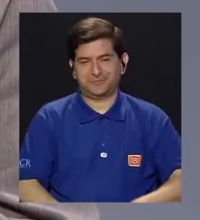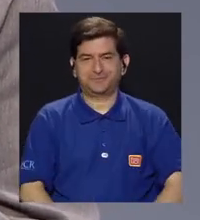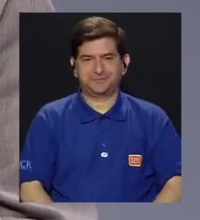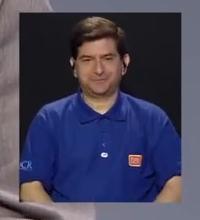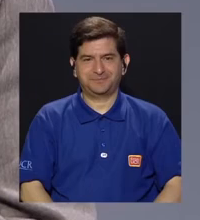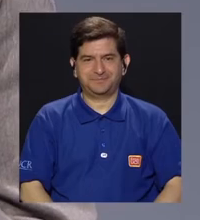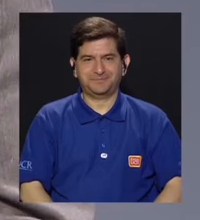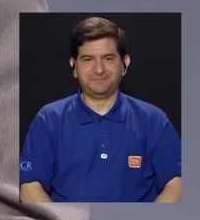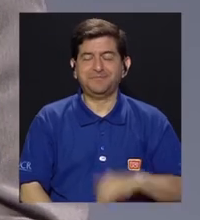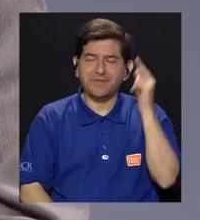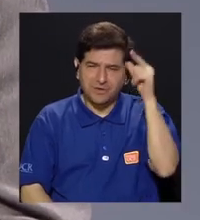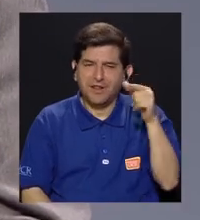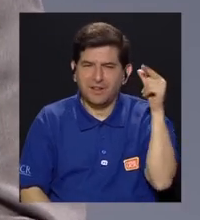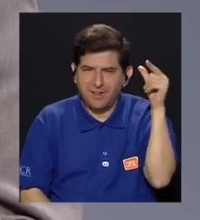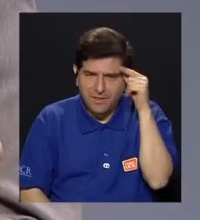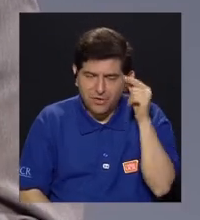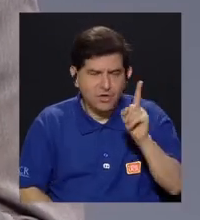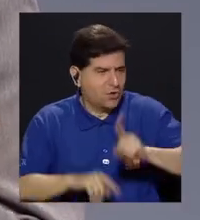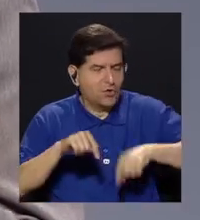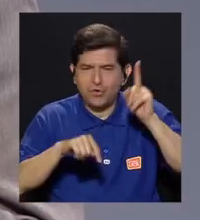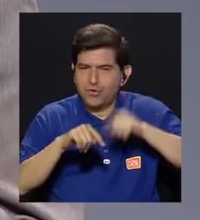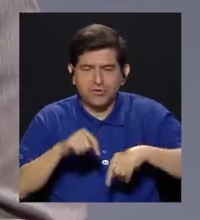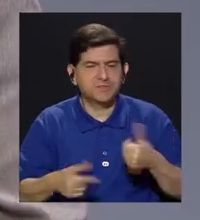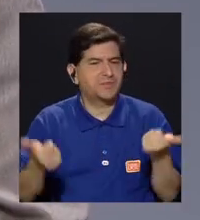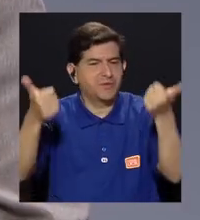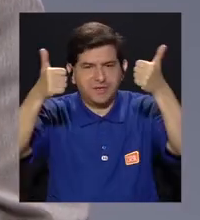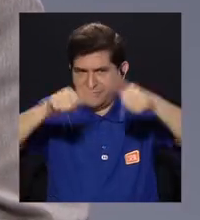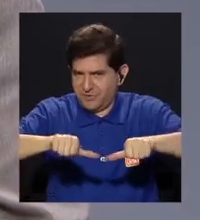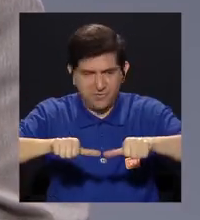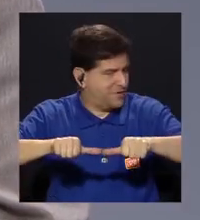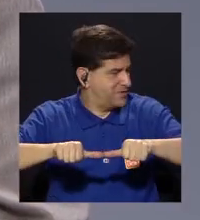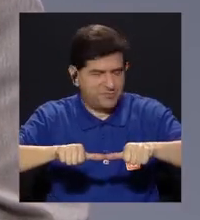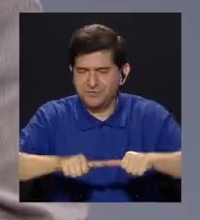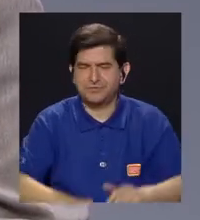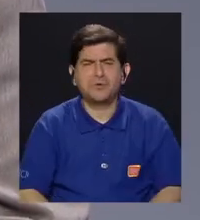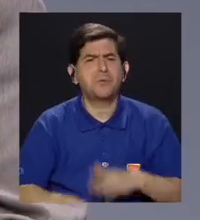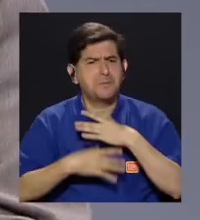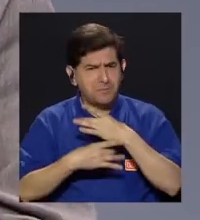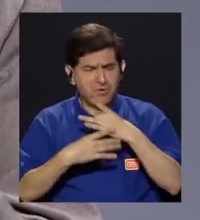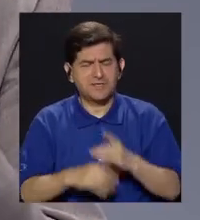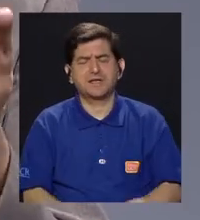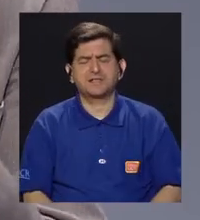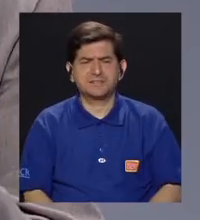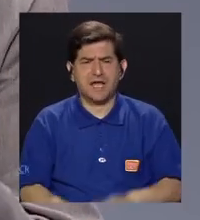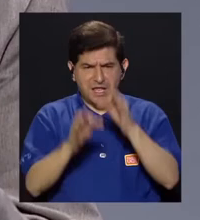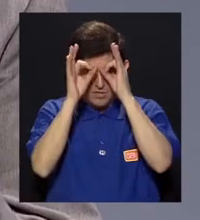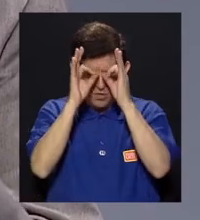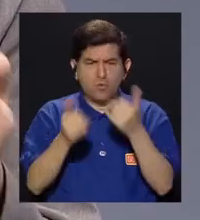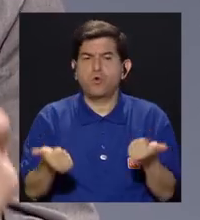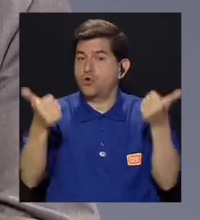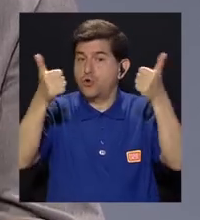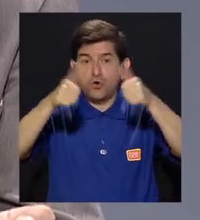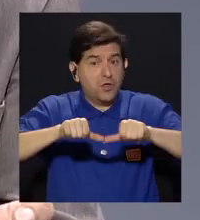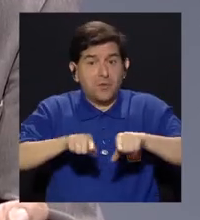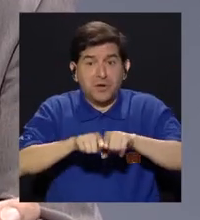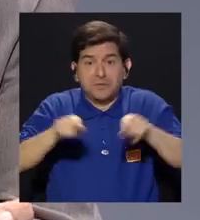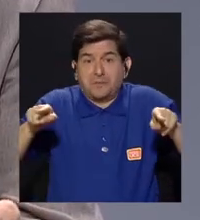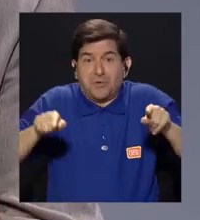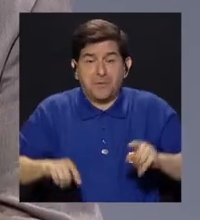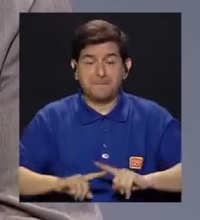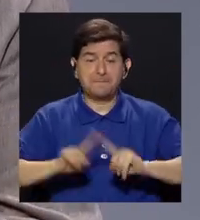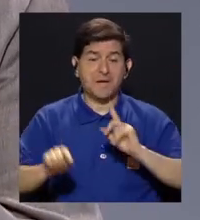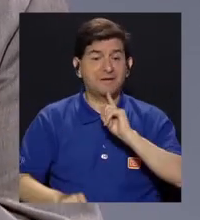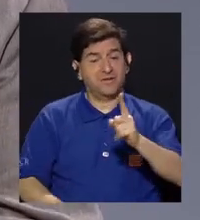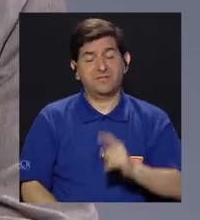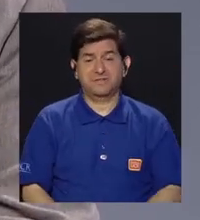exactamente entonces por supuesto que no podríamos estar de acuerdo con eso interesante que google dice que ellos tampoco están de acuerdo con